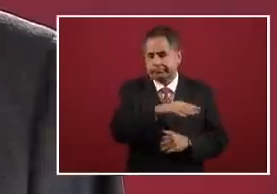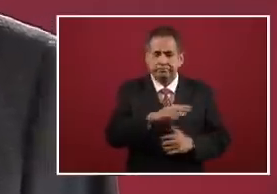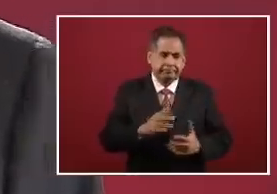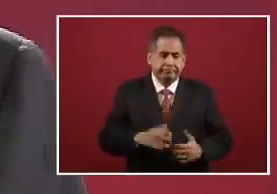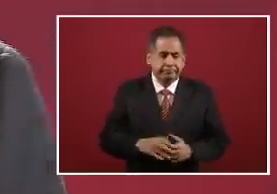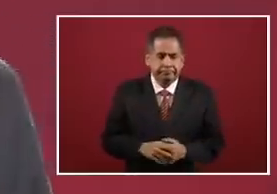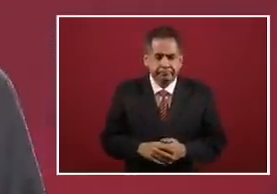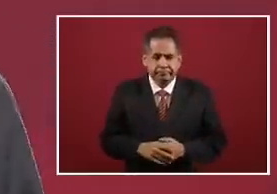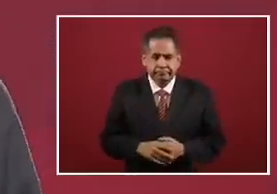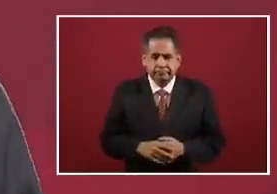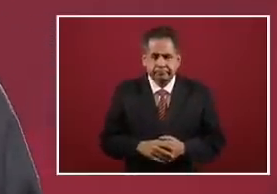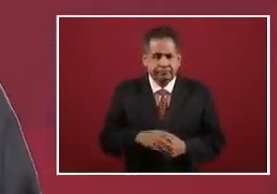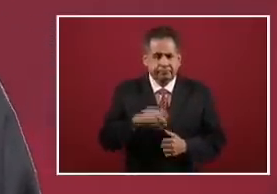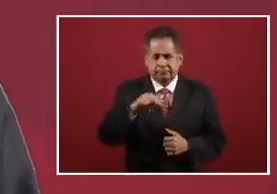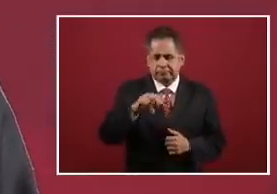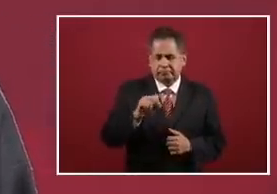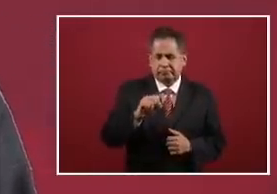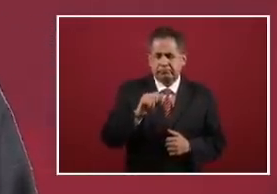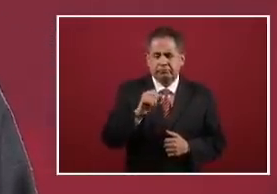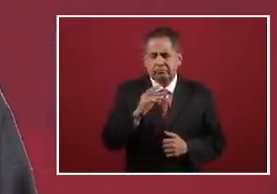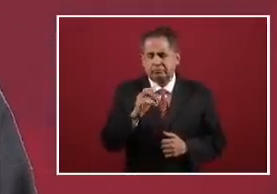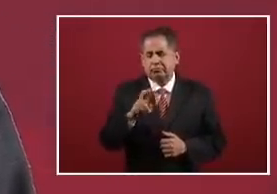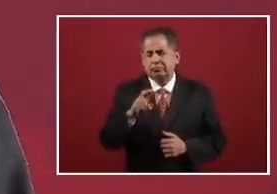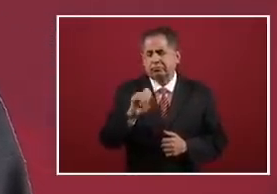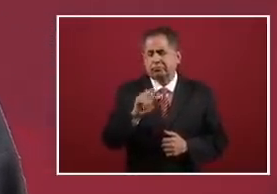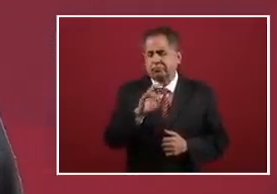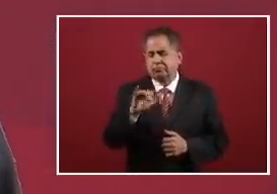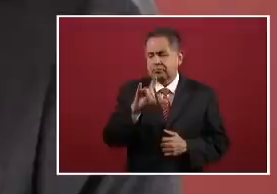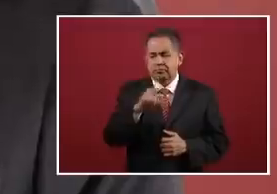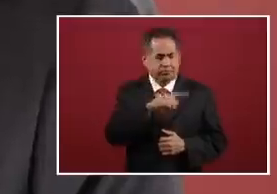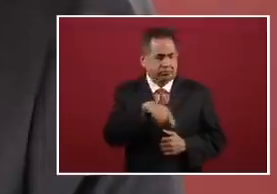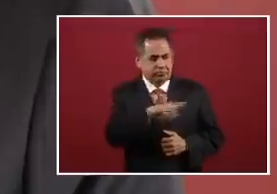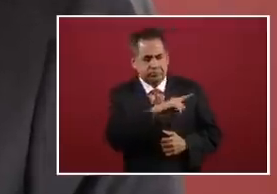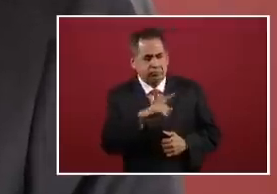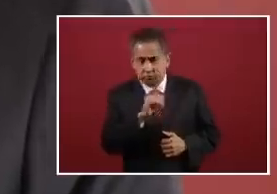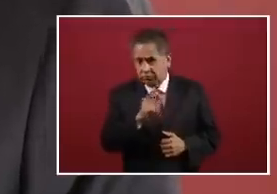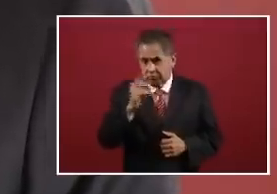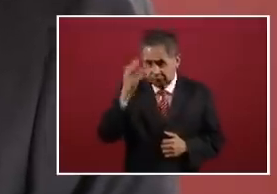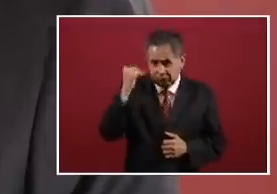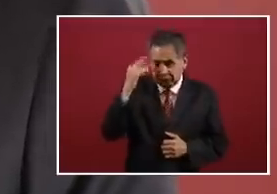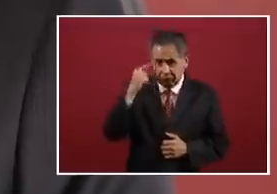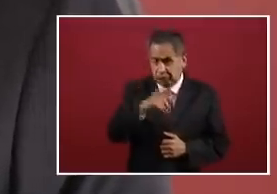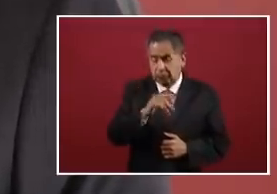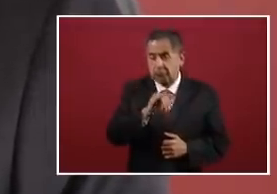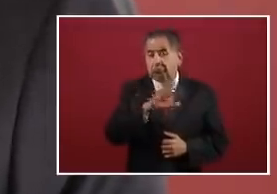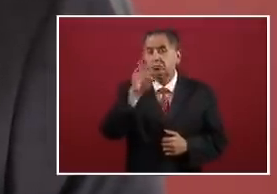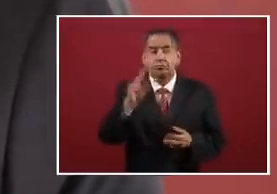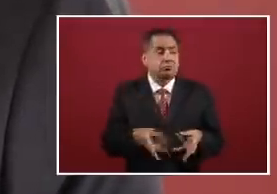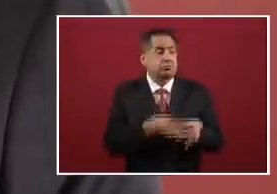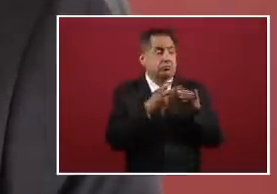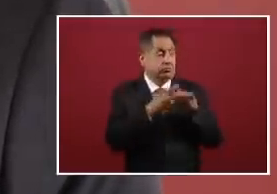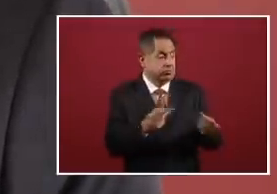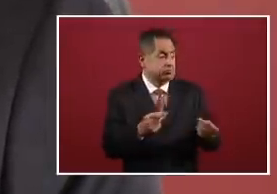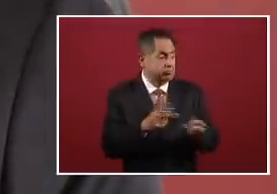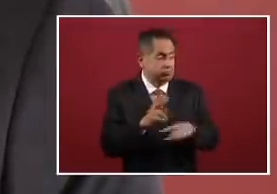el lago Naborcarrillo, que estaba a punto de desaparecer.